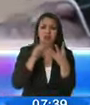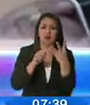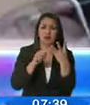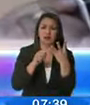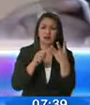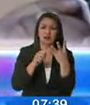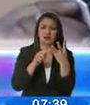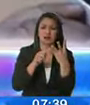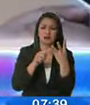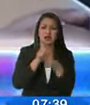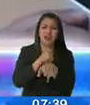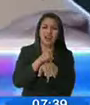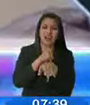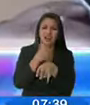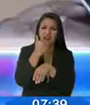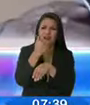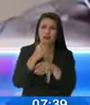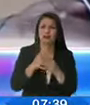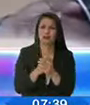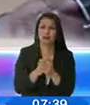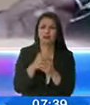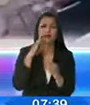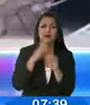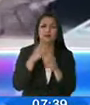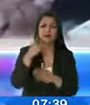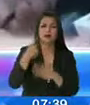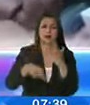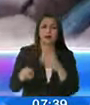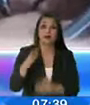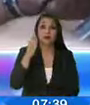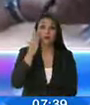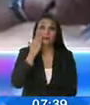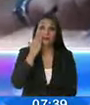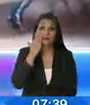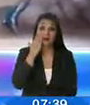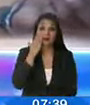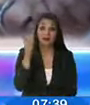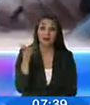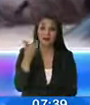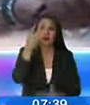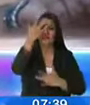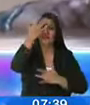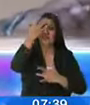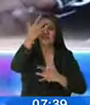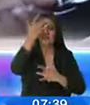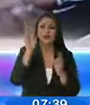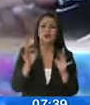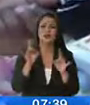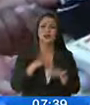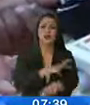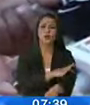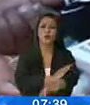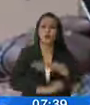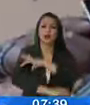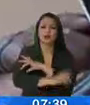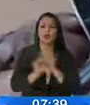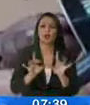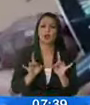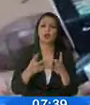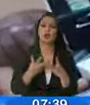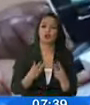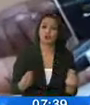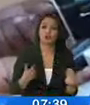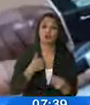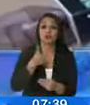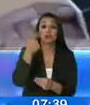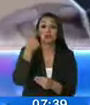alacranes, con la finalidad de que su madre, que sufre de dolores a los huesos, se alivie los dolores. Y yo creí